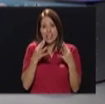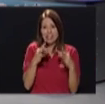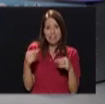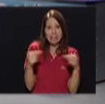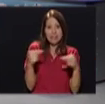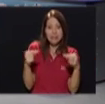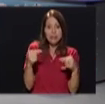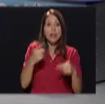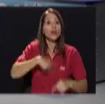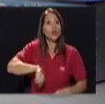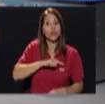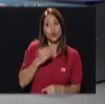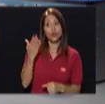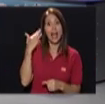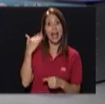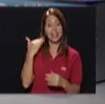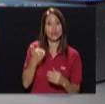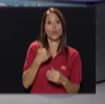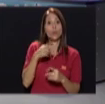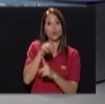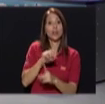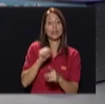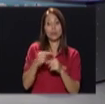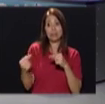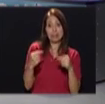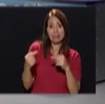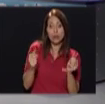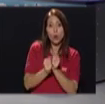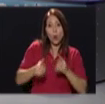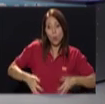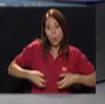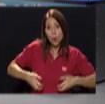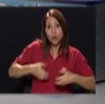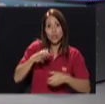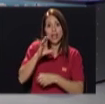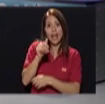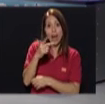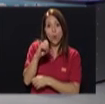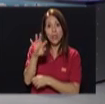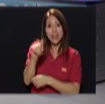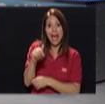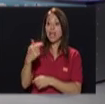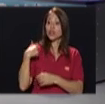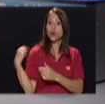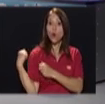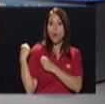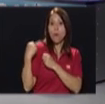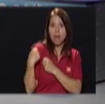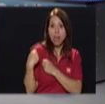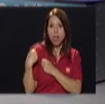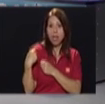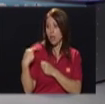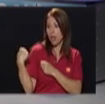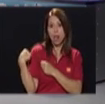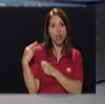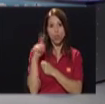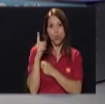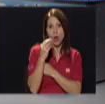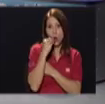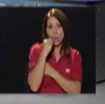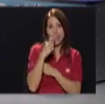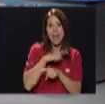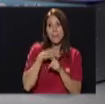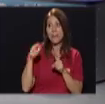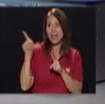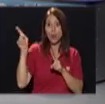también. Nosotros mismos sufrimos hace poco un altercado con monos en Cahuita. No era comida lo que yo llevaba en la